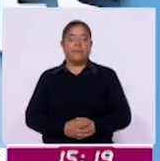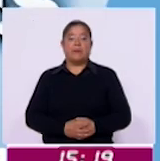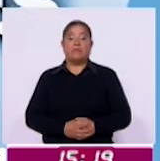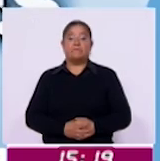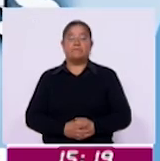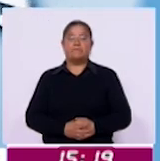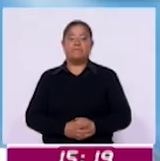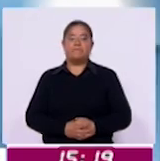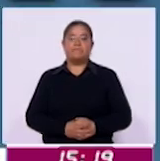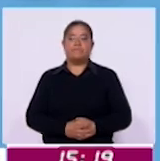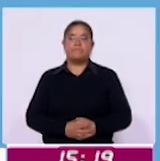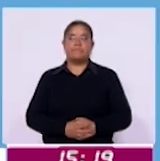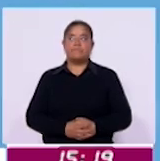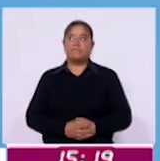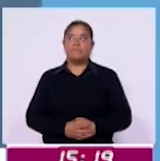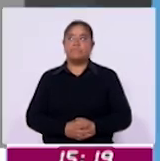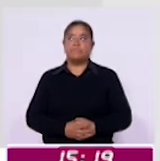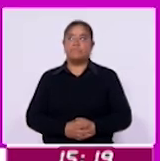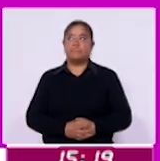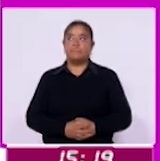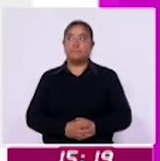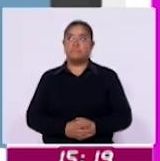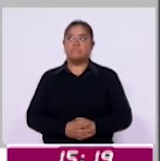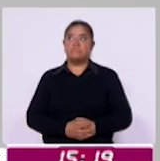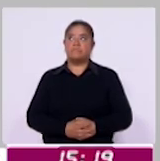Breves nacionales.